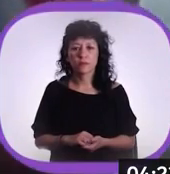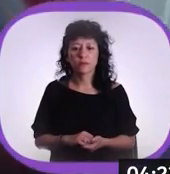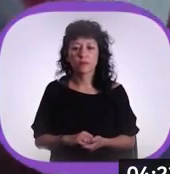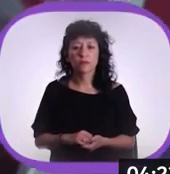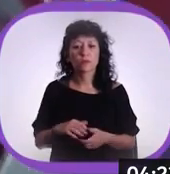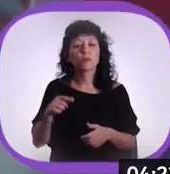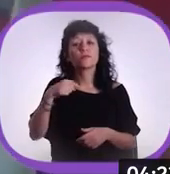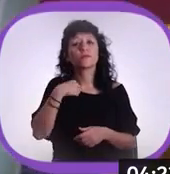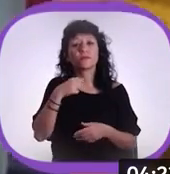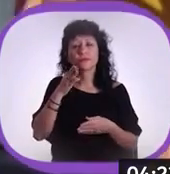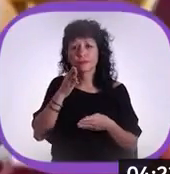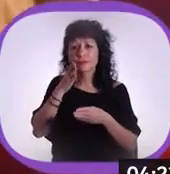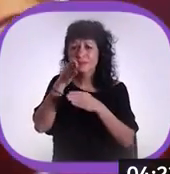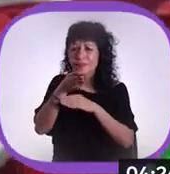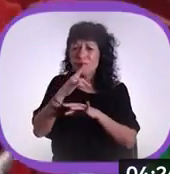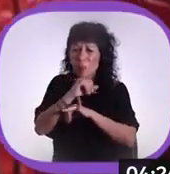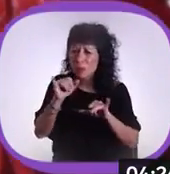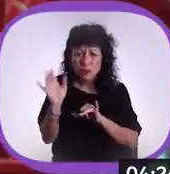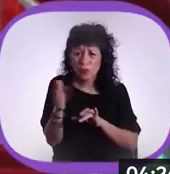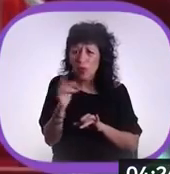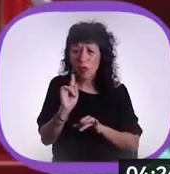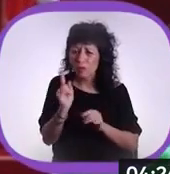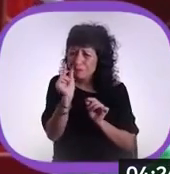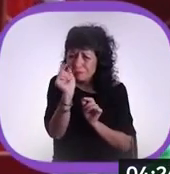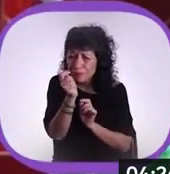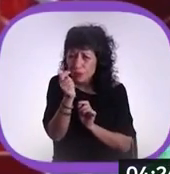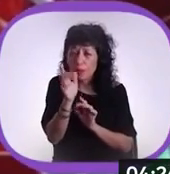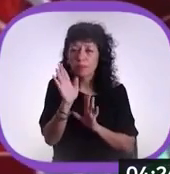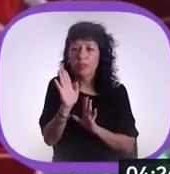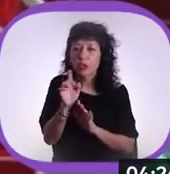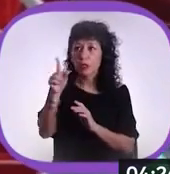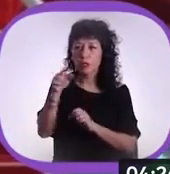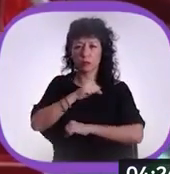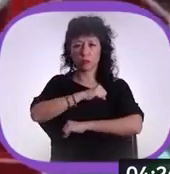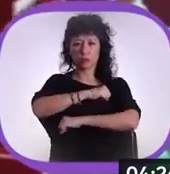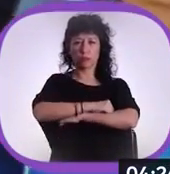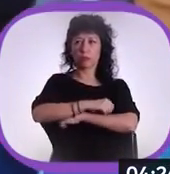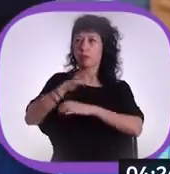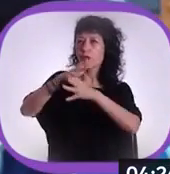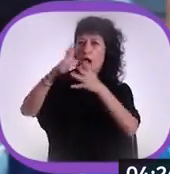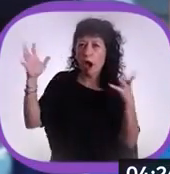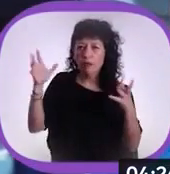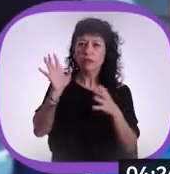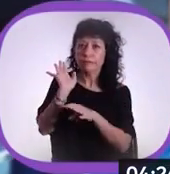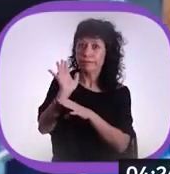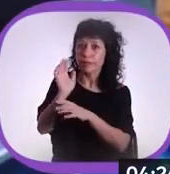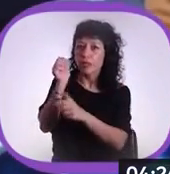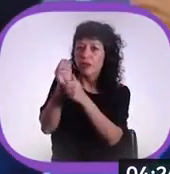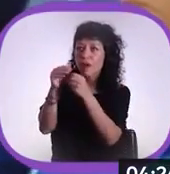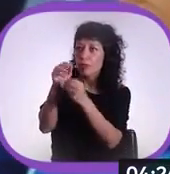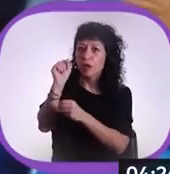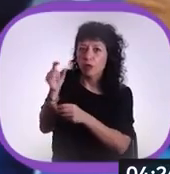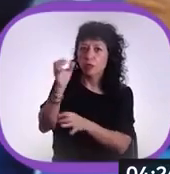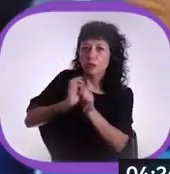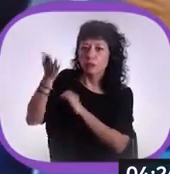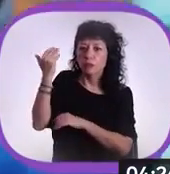Aunque solo tengo acceso a datos parciales, la estatua en realidad representa a un ancestro de Stanford. ¡Lo sabía! Pero si mi ancestro era un icono para los